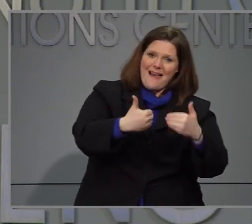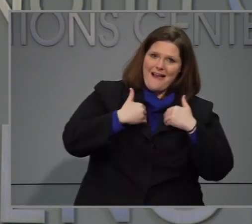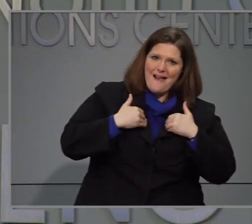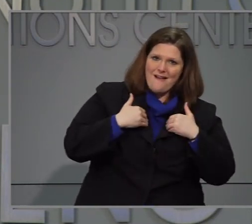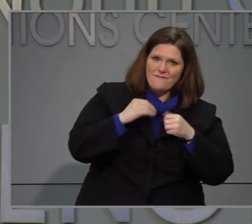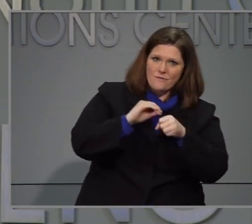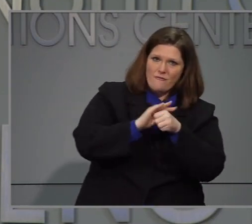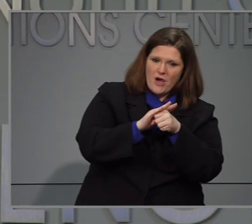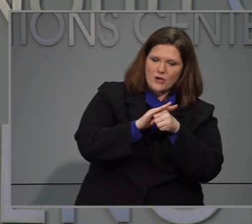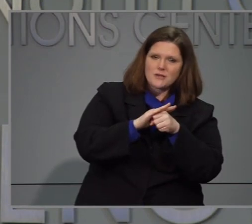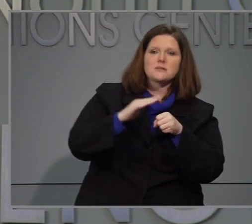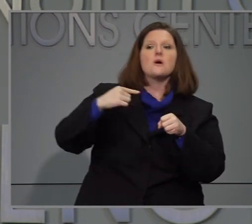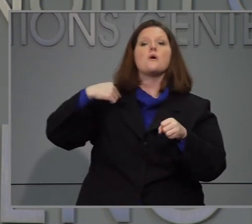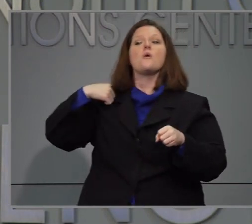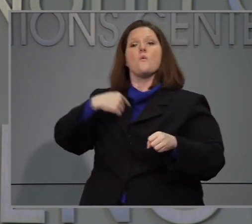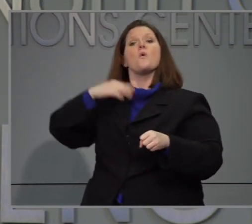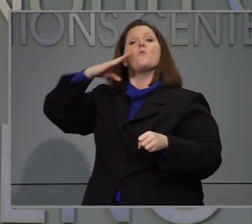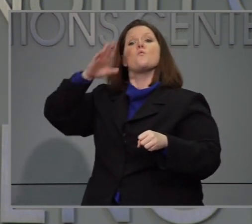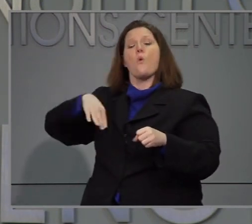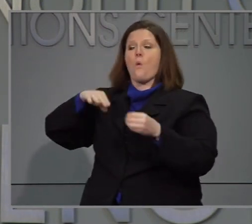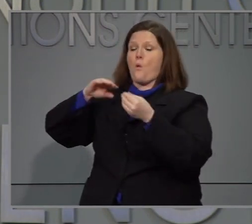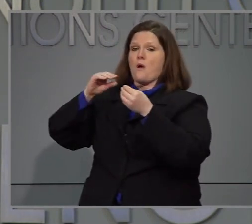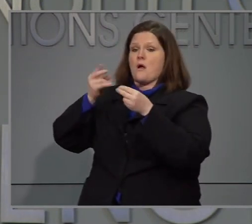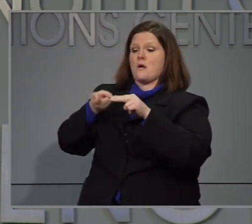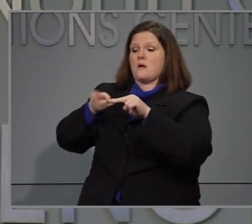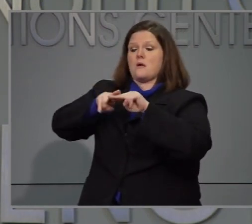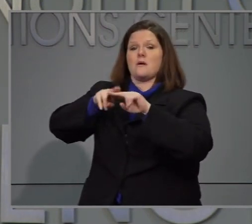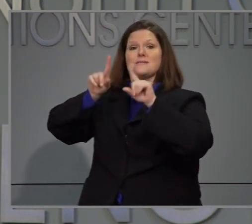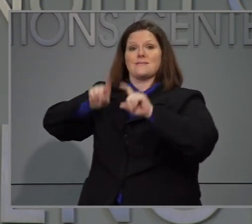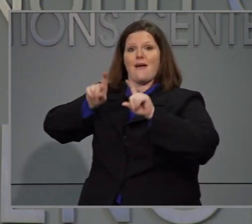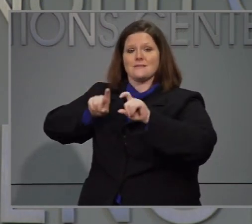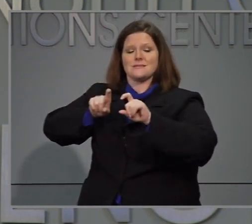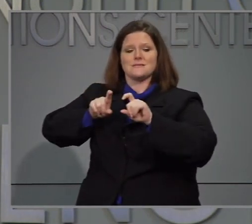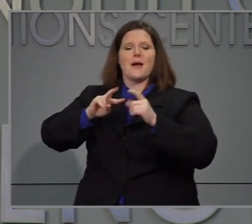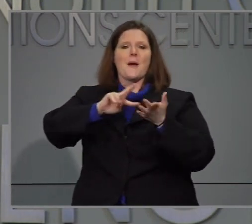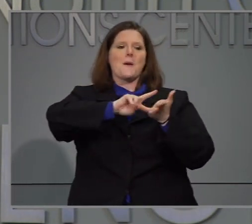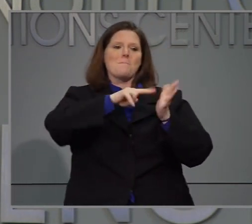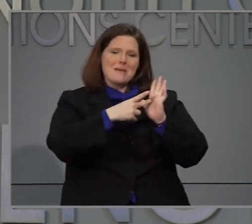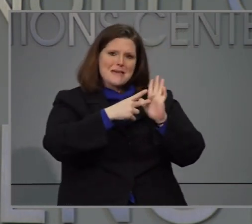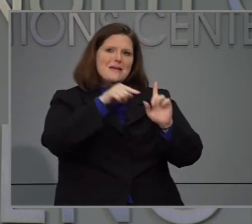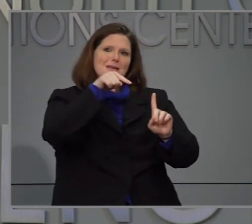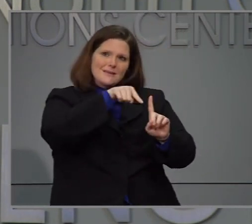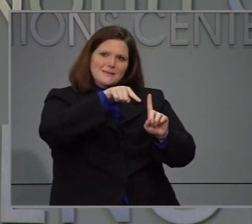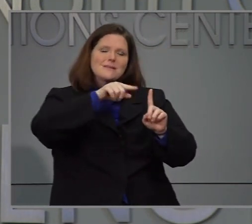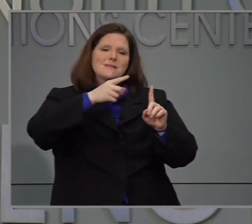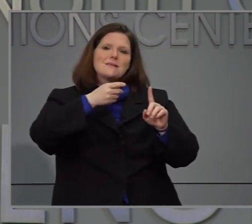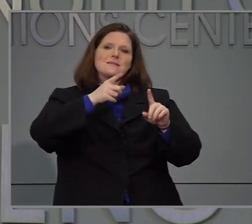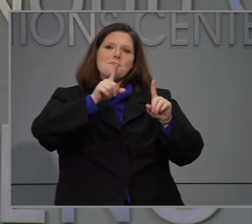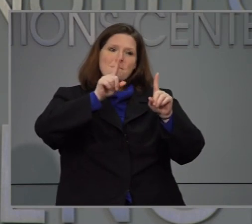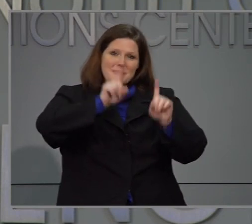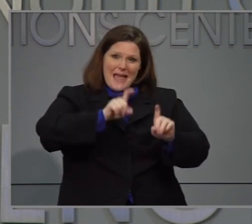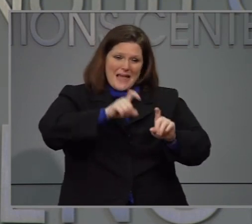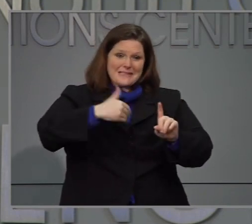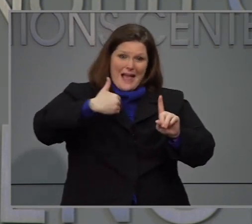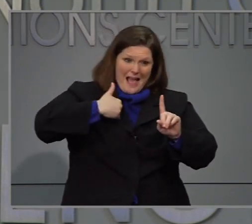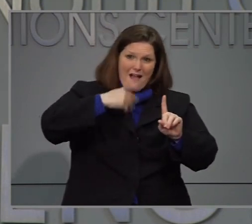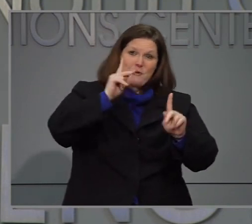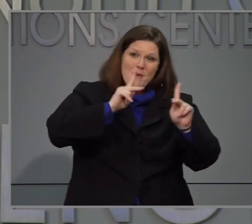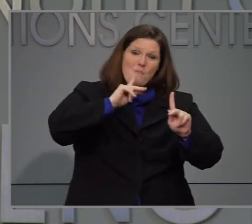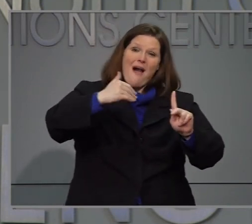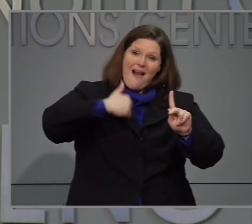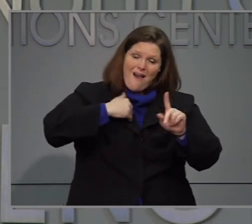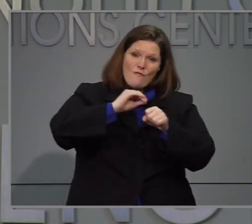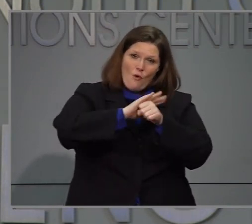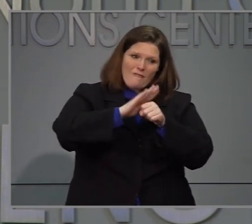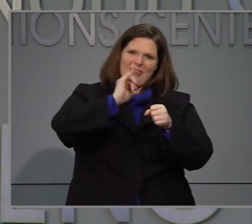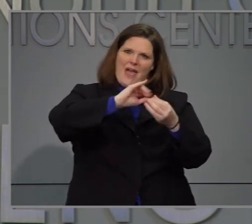más pruebas hagamos, porque ese es otro criterio que estamos haciendo en el que estamos viendo progreso, cada vez va a haber más positivos,